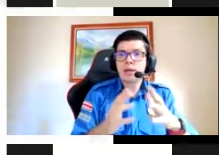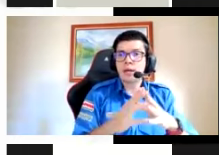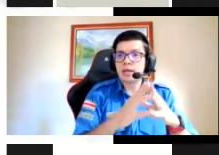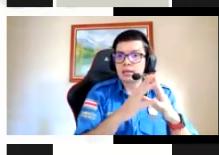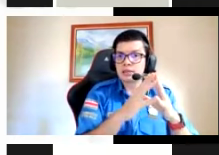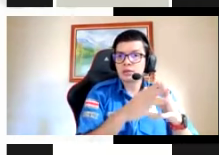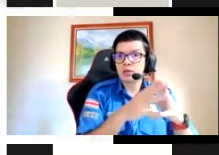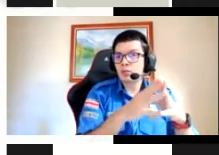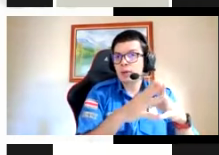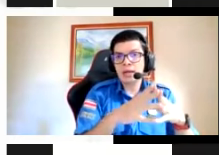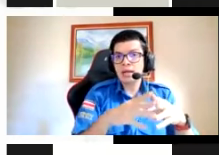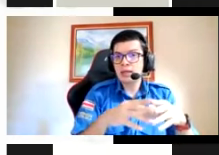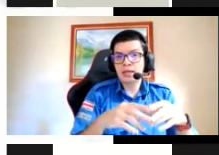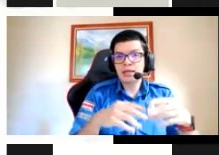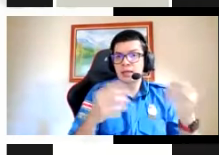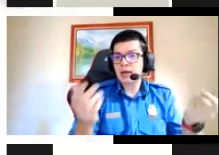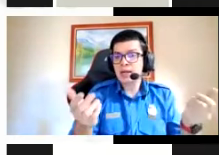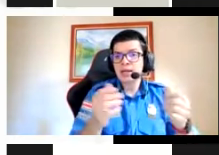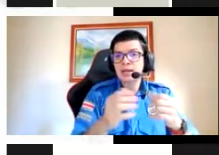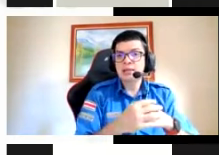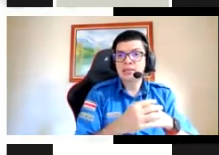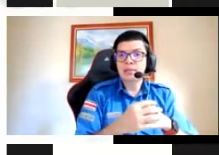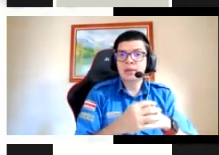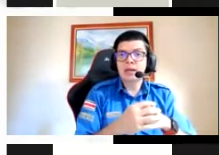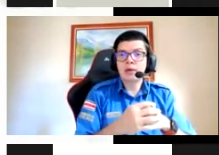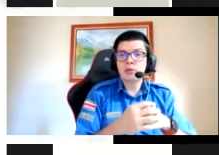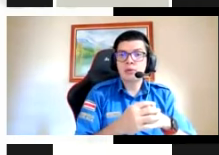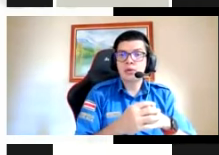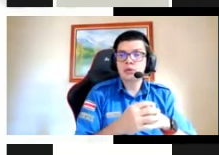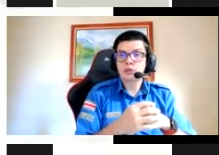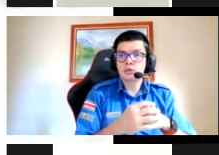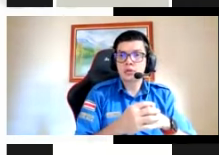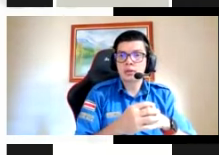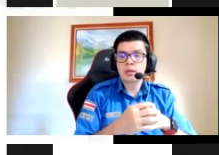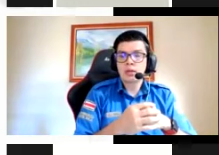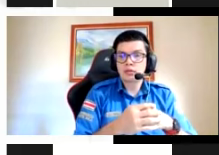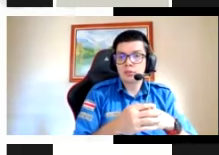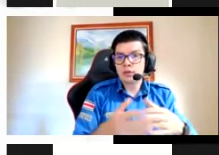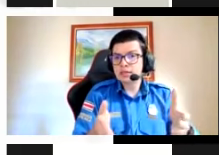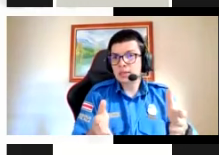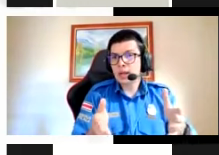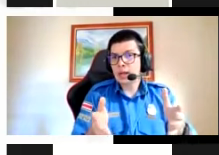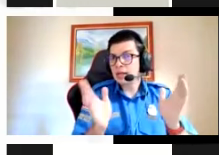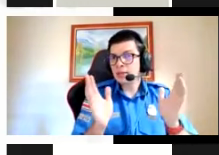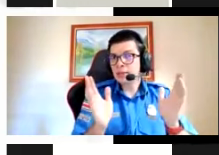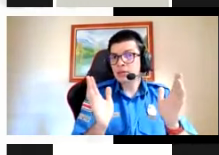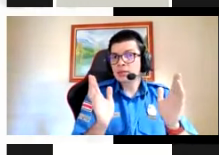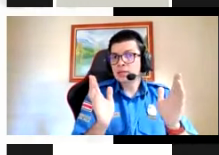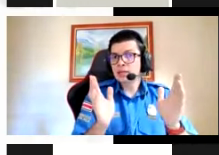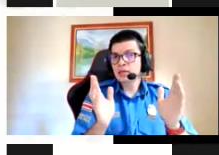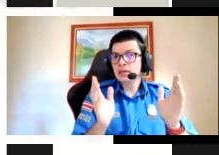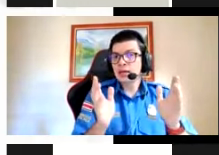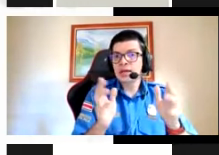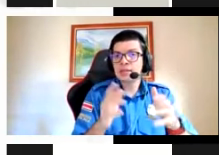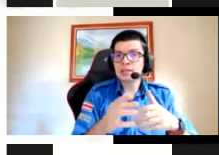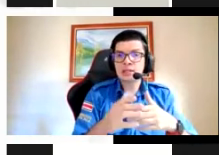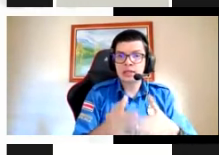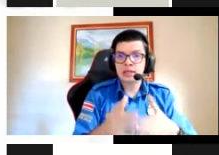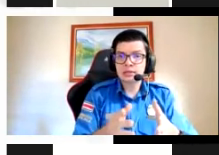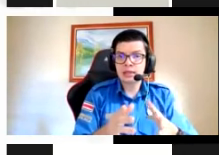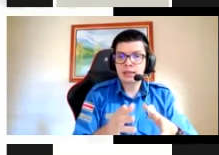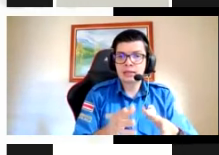para la seguridad humana y en general para cada uno de nosotros. Yo podría estar ahí viendo el incendio desde la